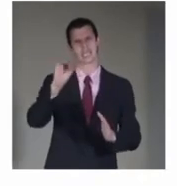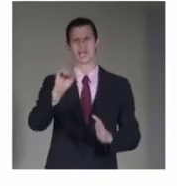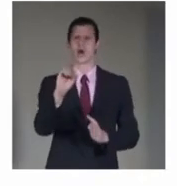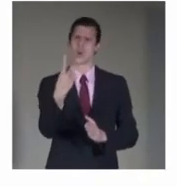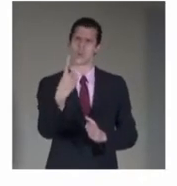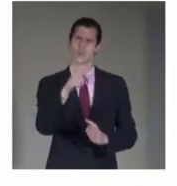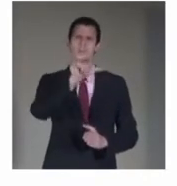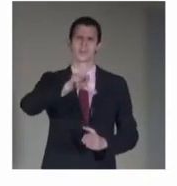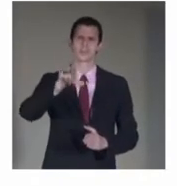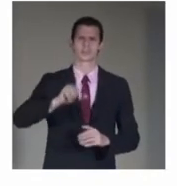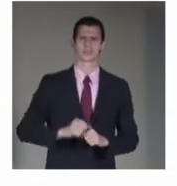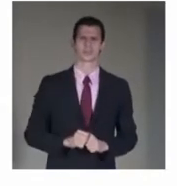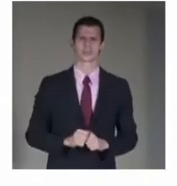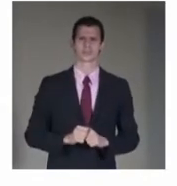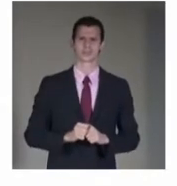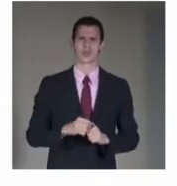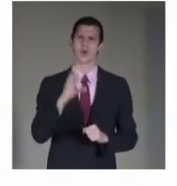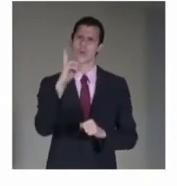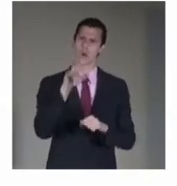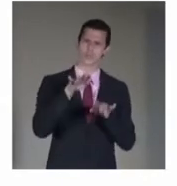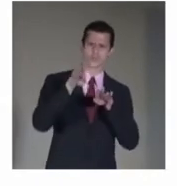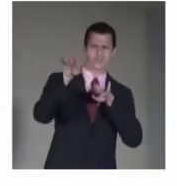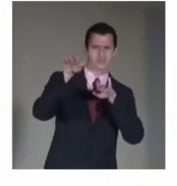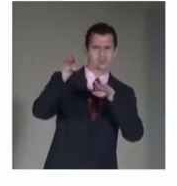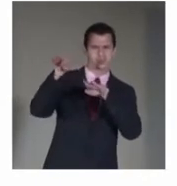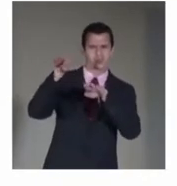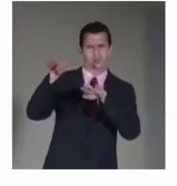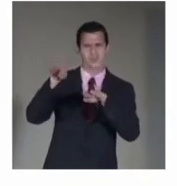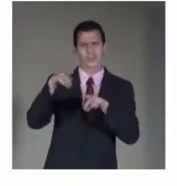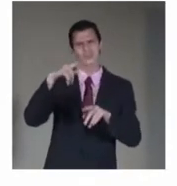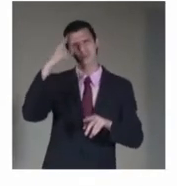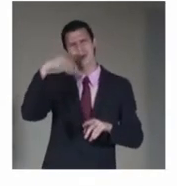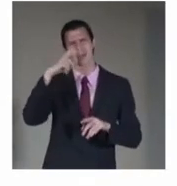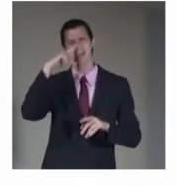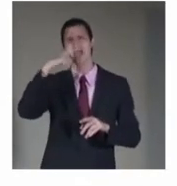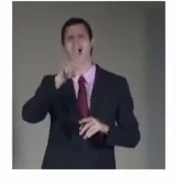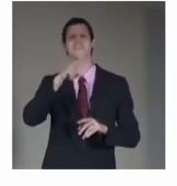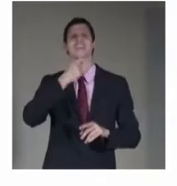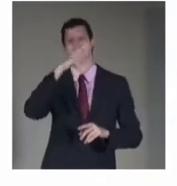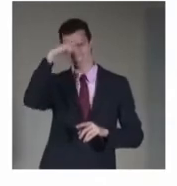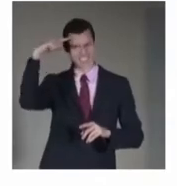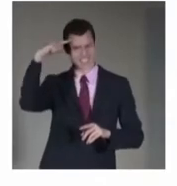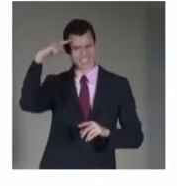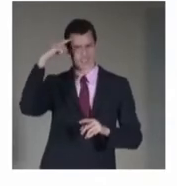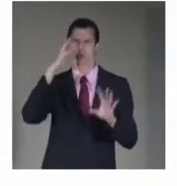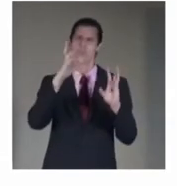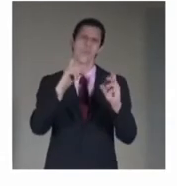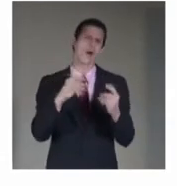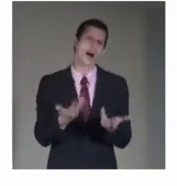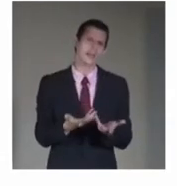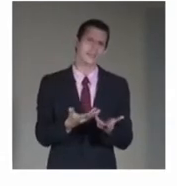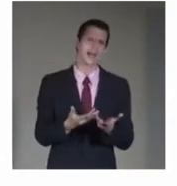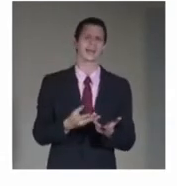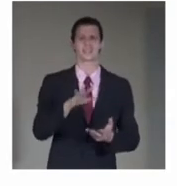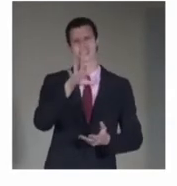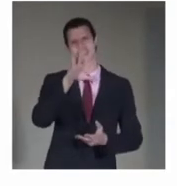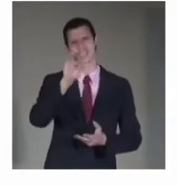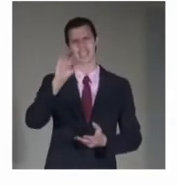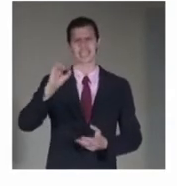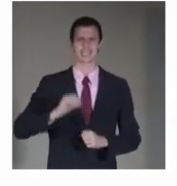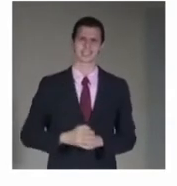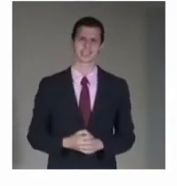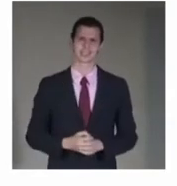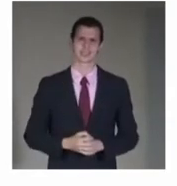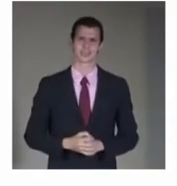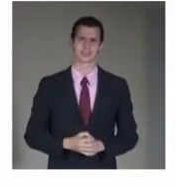77 naves espaciales incluido el famoso ahora le digo porque voy x 37b opera